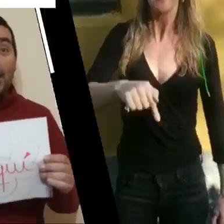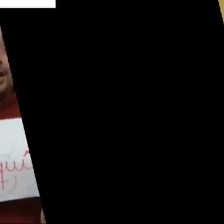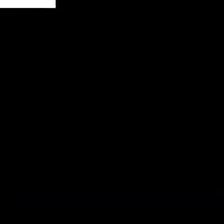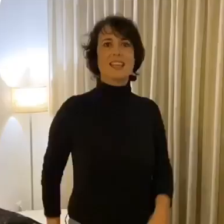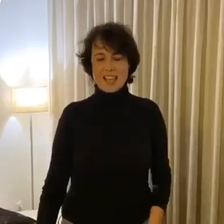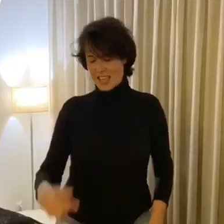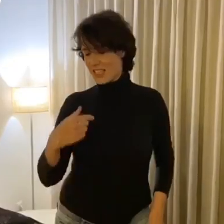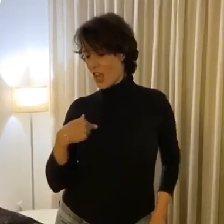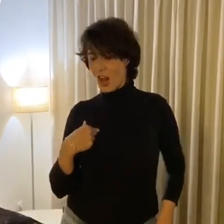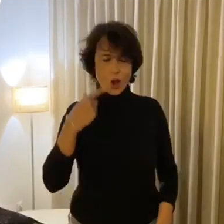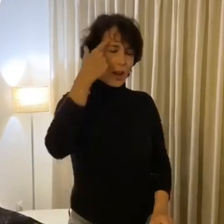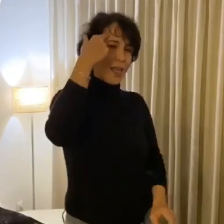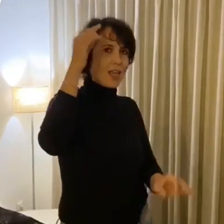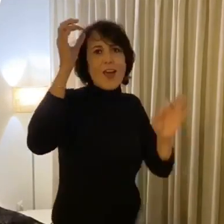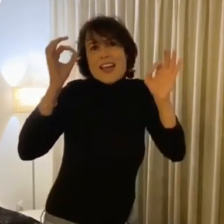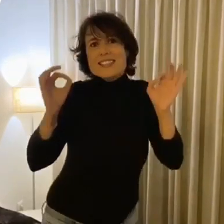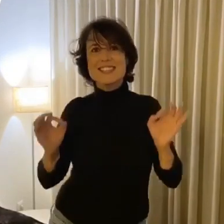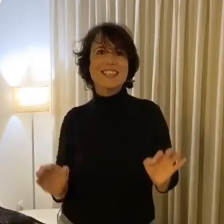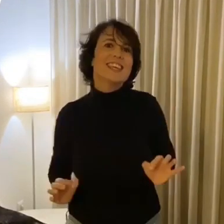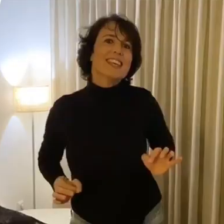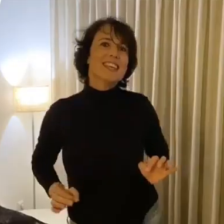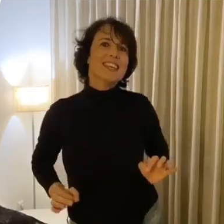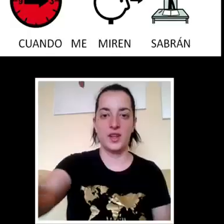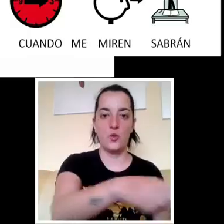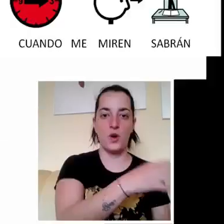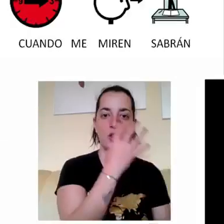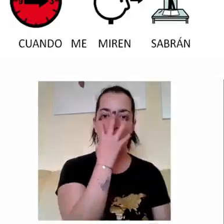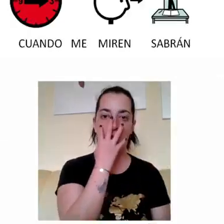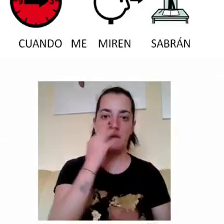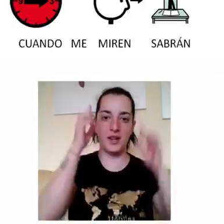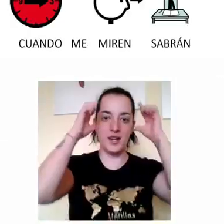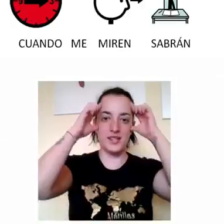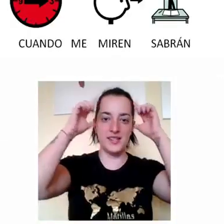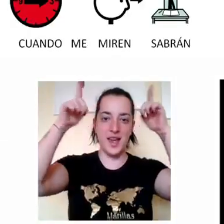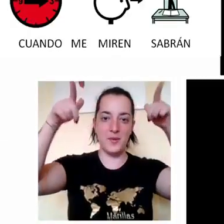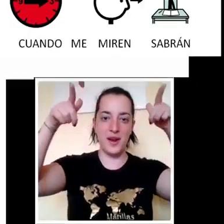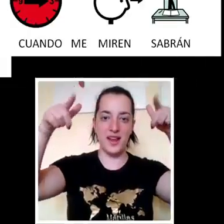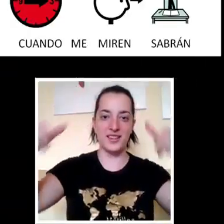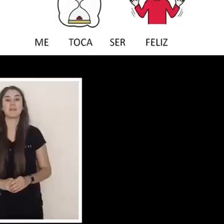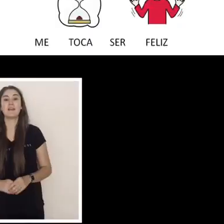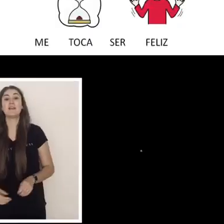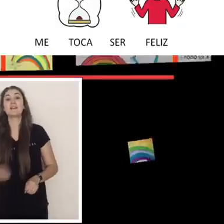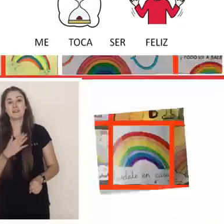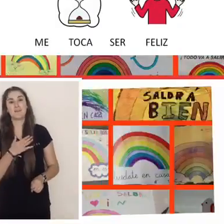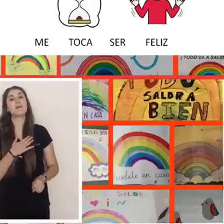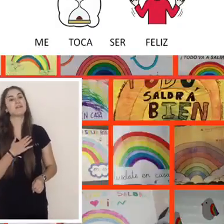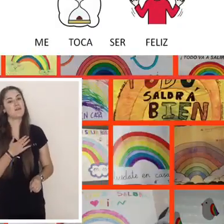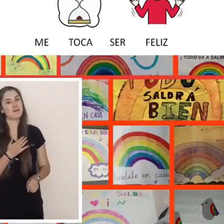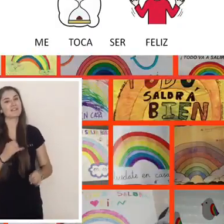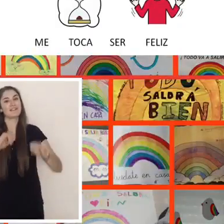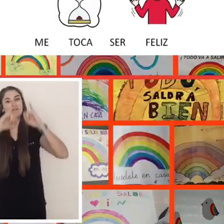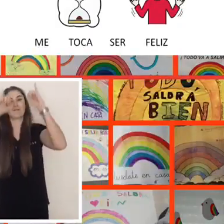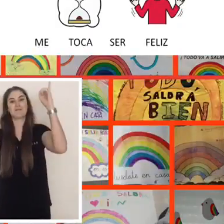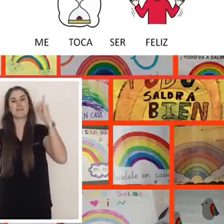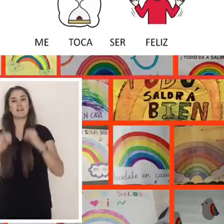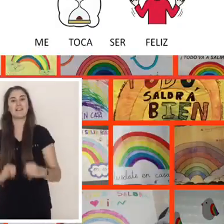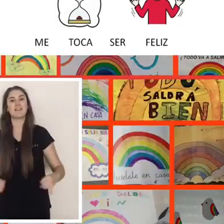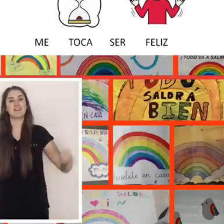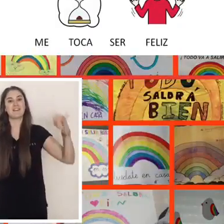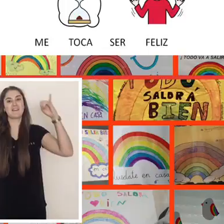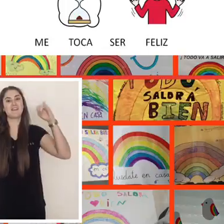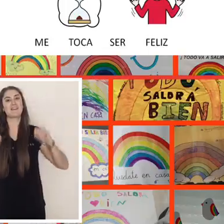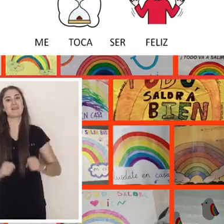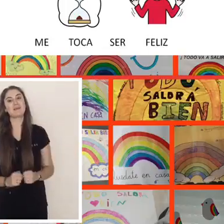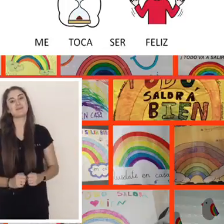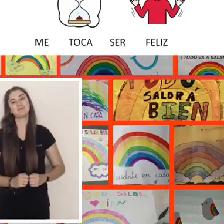aquí, si lo creo así. Cuando me miren sabrán que me toca ser